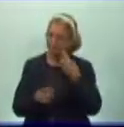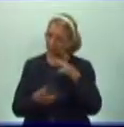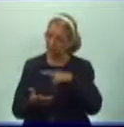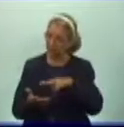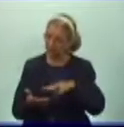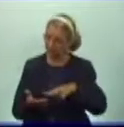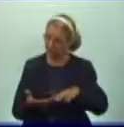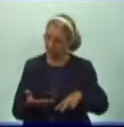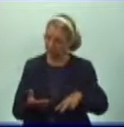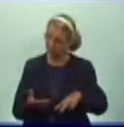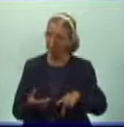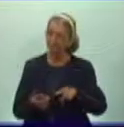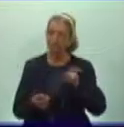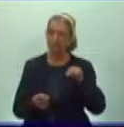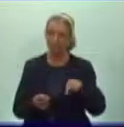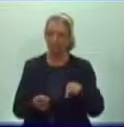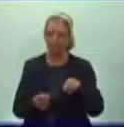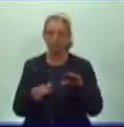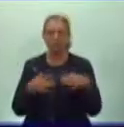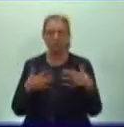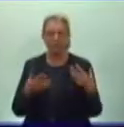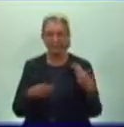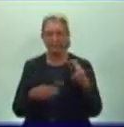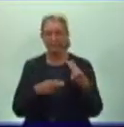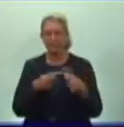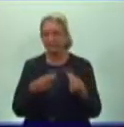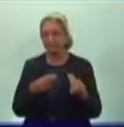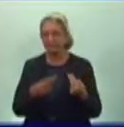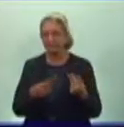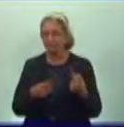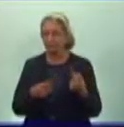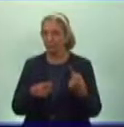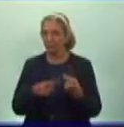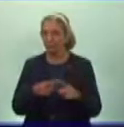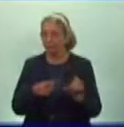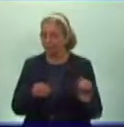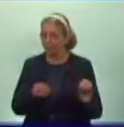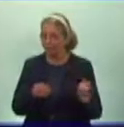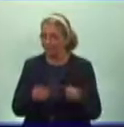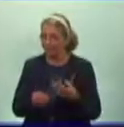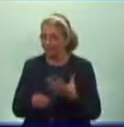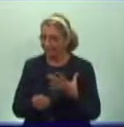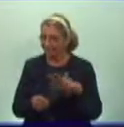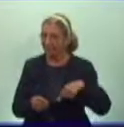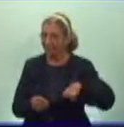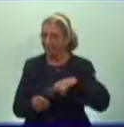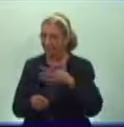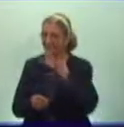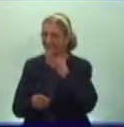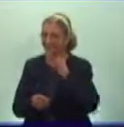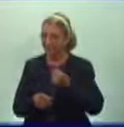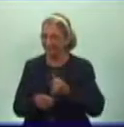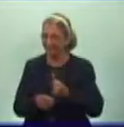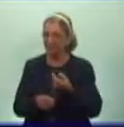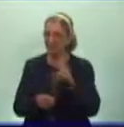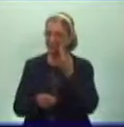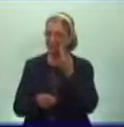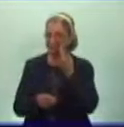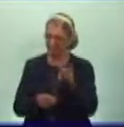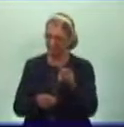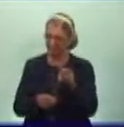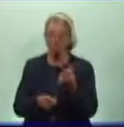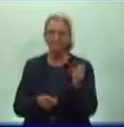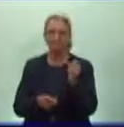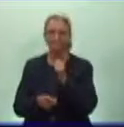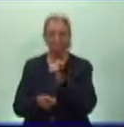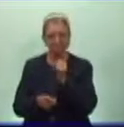Ahora quiero que todos ustedes estén muy atentos porque les traigo una sorpresa y sé que les gustan mucho. Van a escuchar una canción,